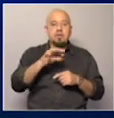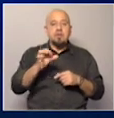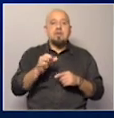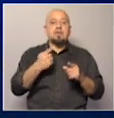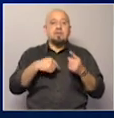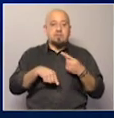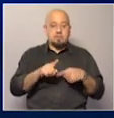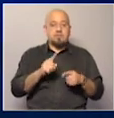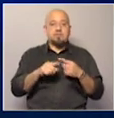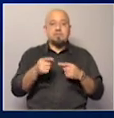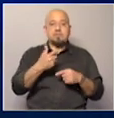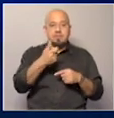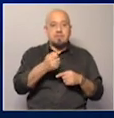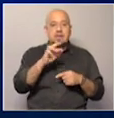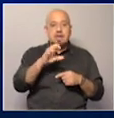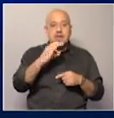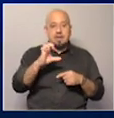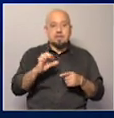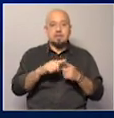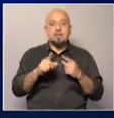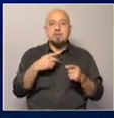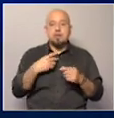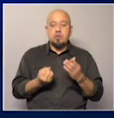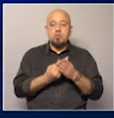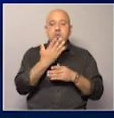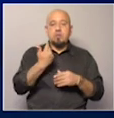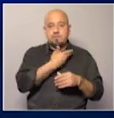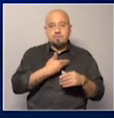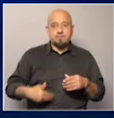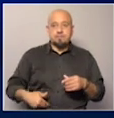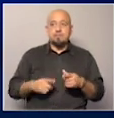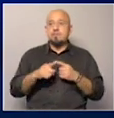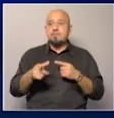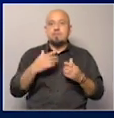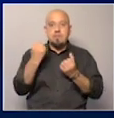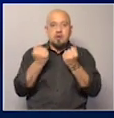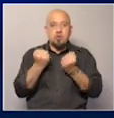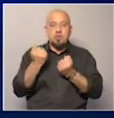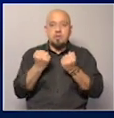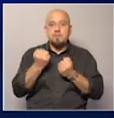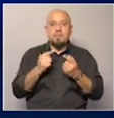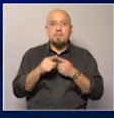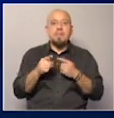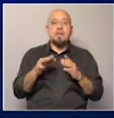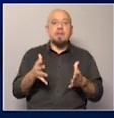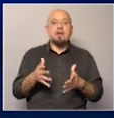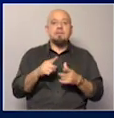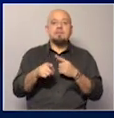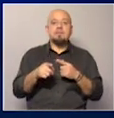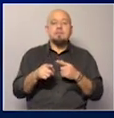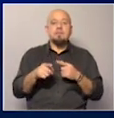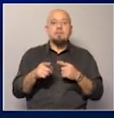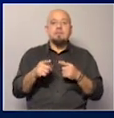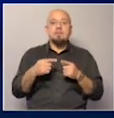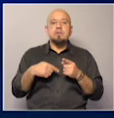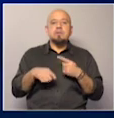asocia a luís arce el ganador ahora nuevo presidente de bolivia con la bonanza económica que vivió el país durante ese mandato